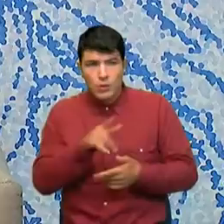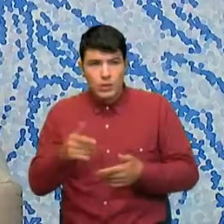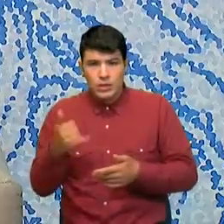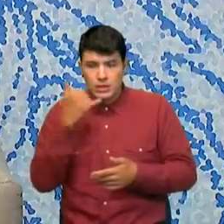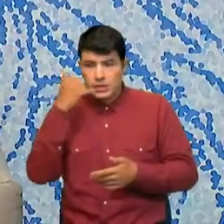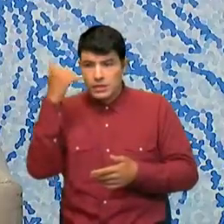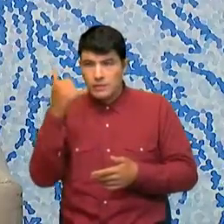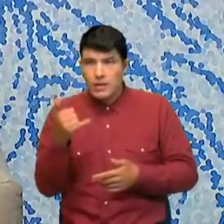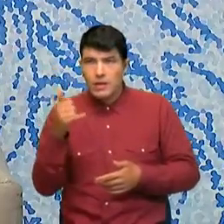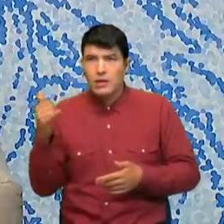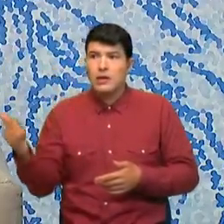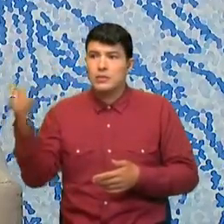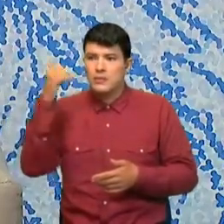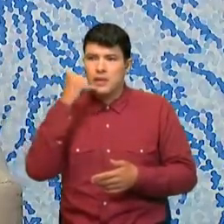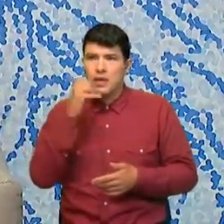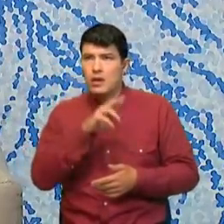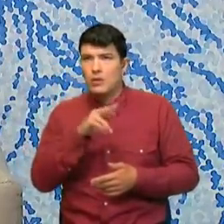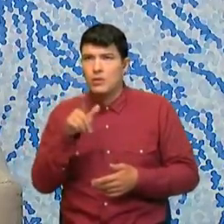señora...